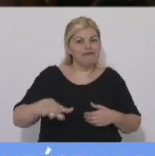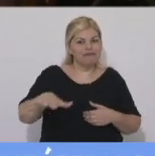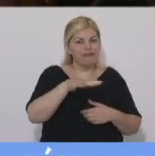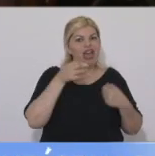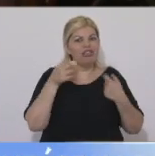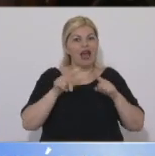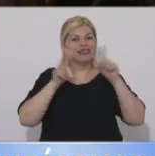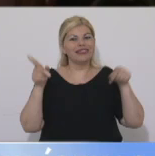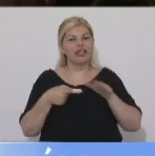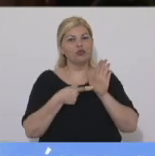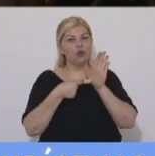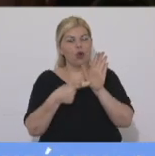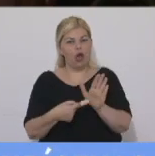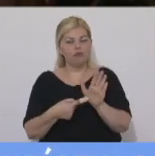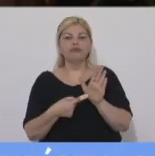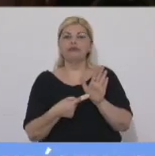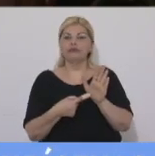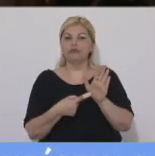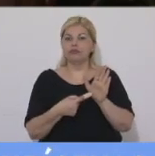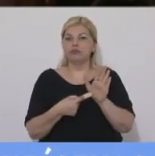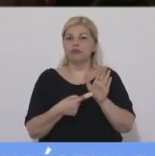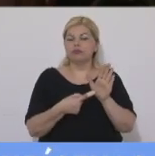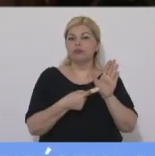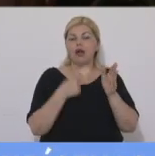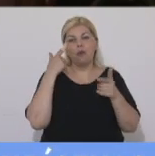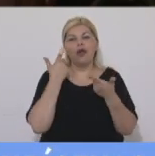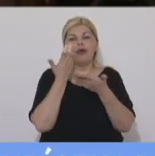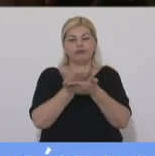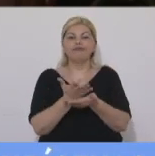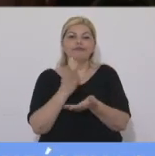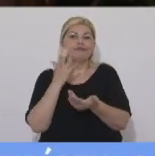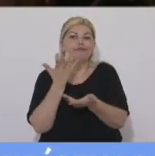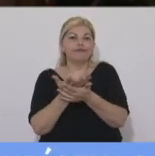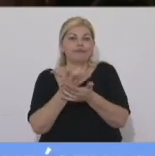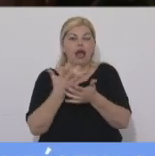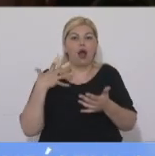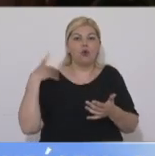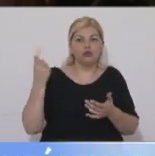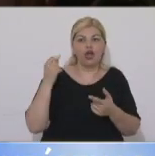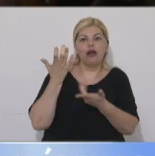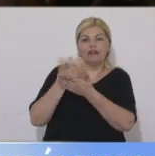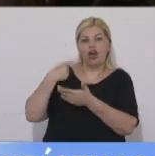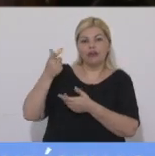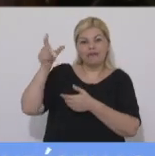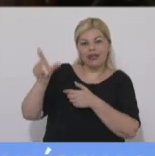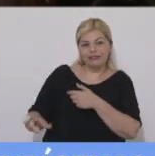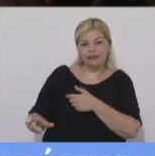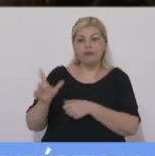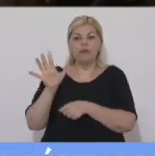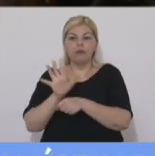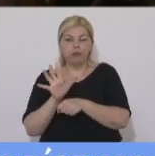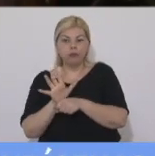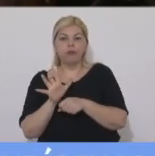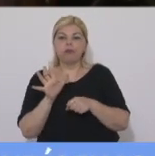lo haga oponible ante las propias autoridades o a terceros y asegurando el goce pacífico de la propiedad